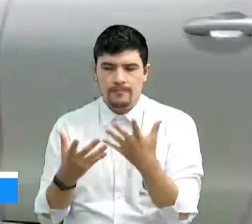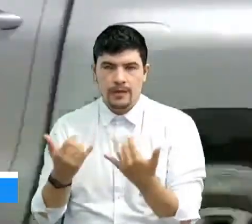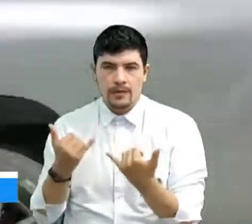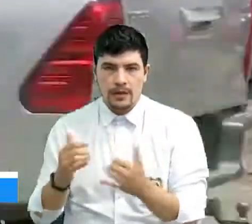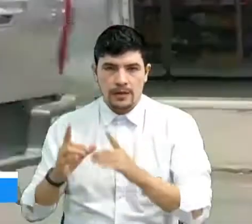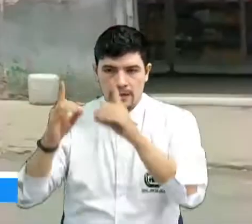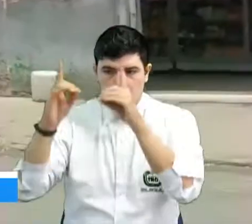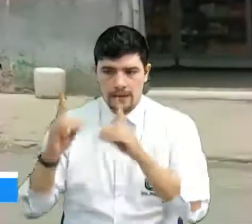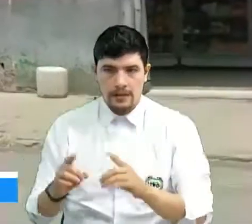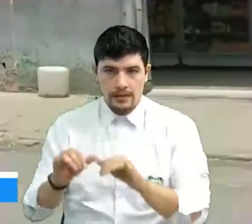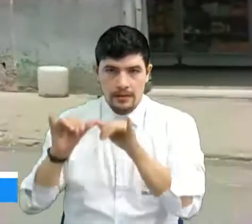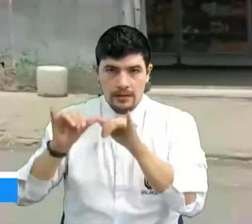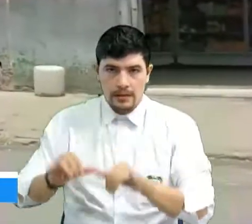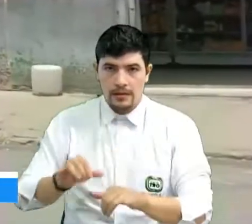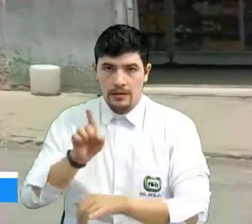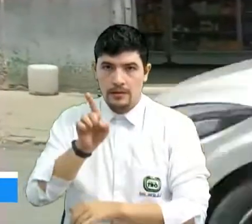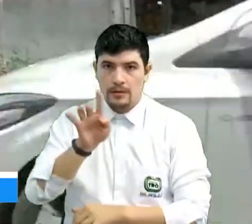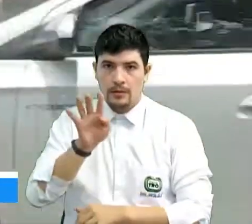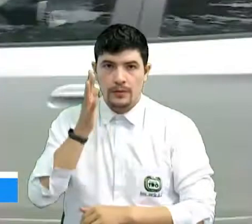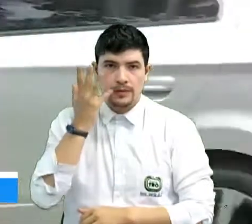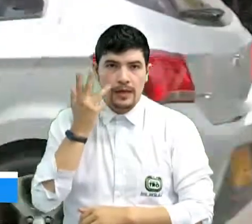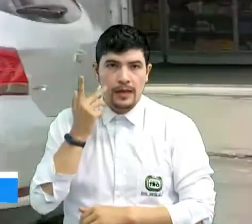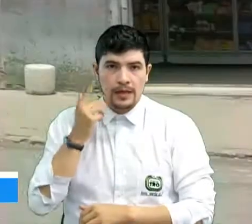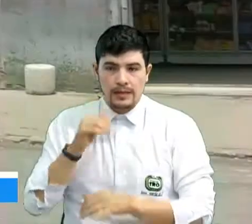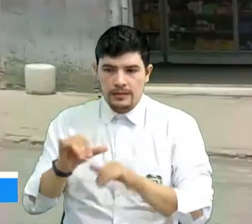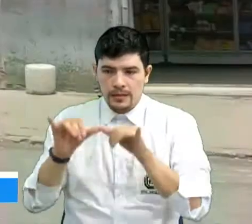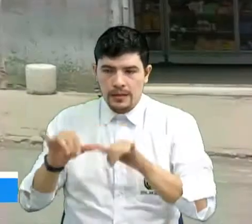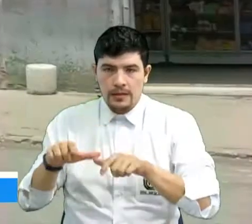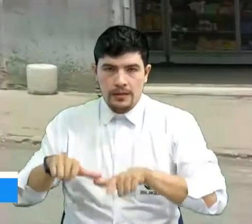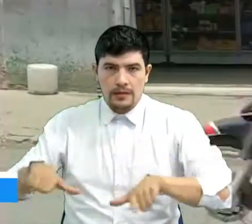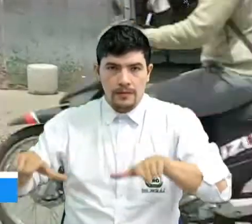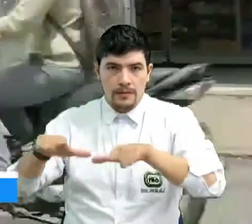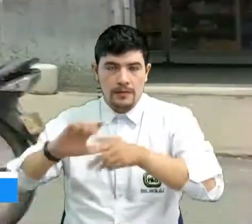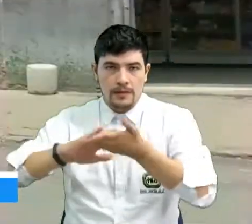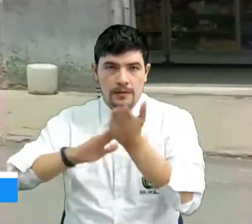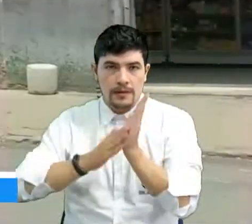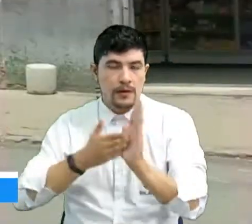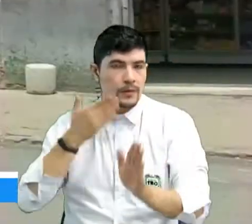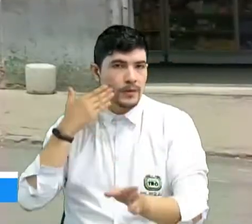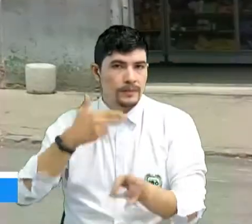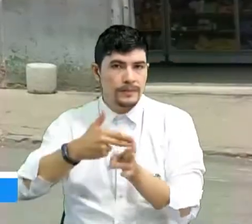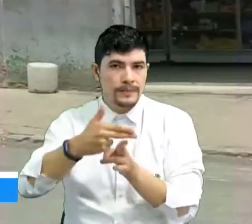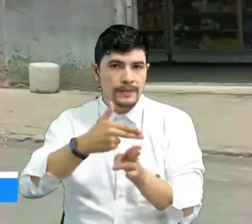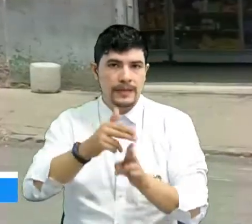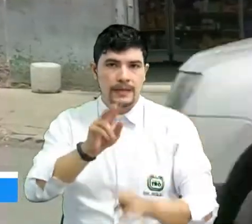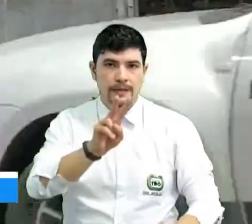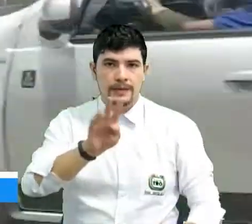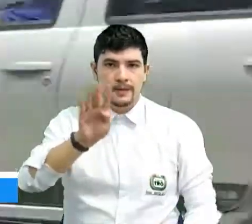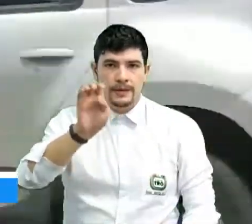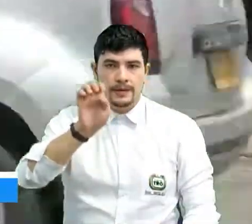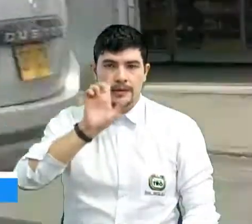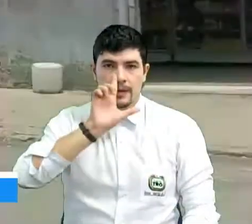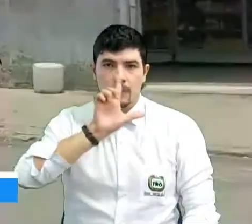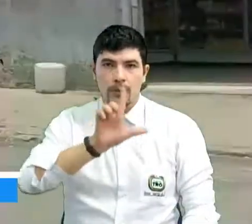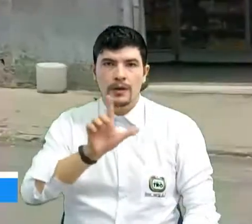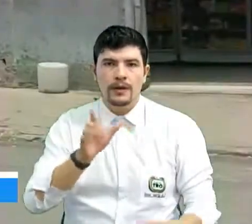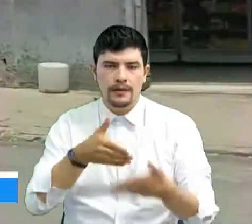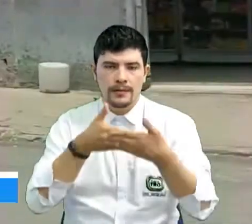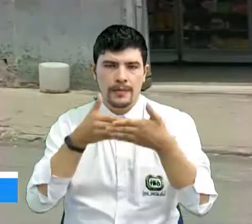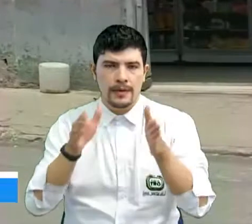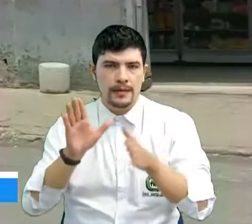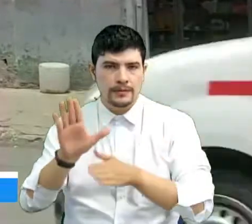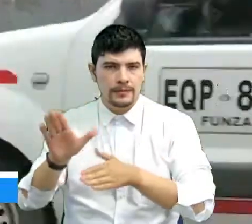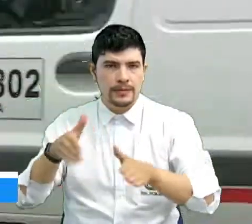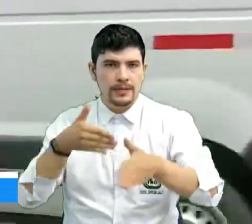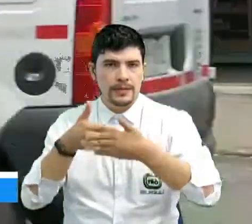por 14 días más este cierre. Eso significa que hasta el próximo 29 de julio se extenderá